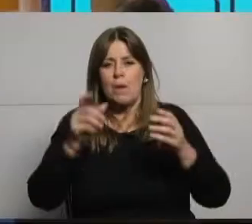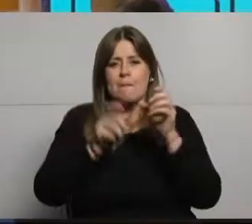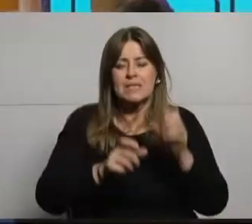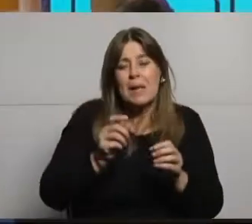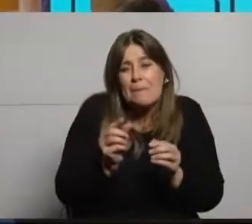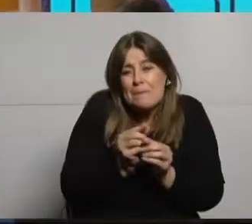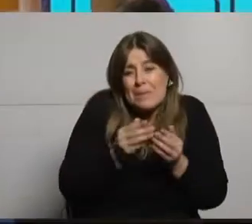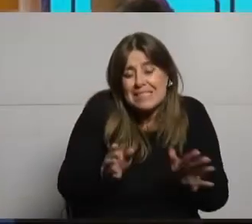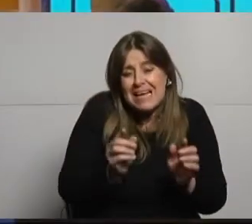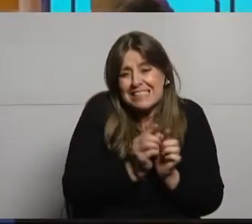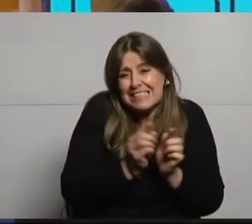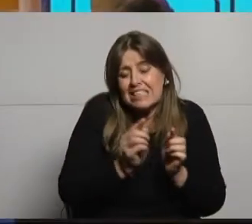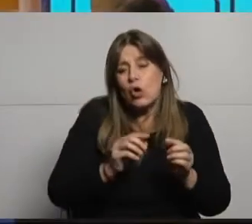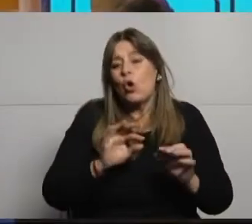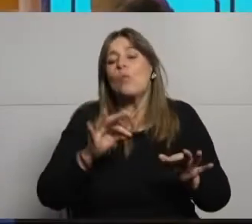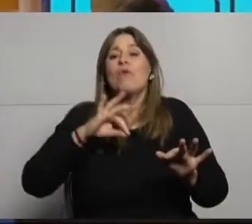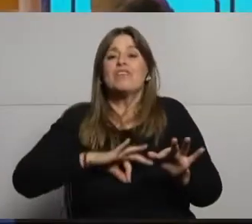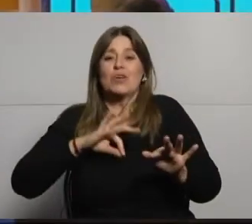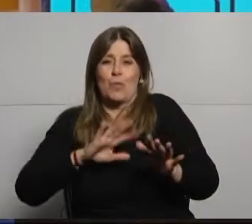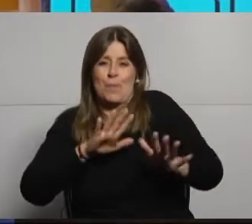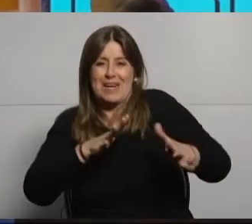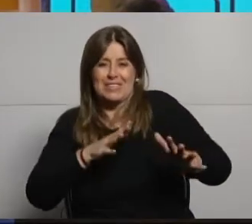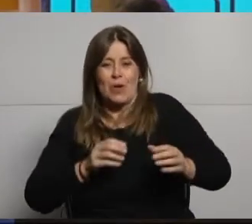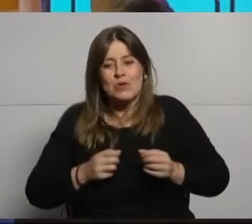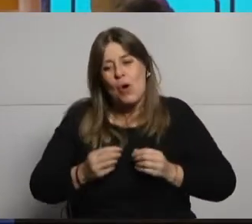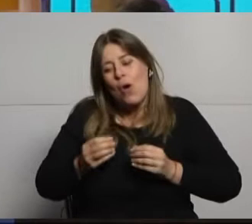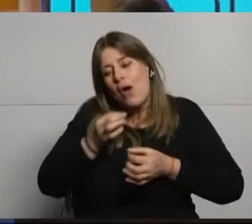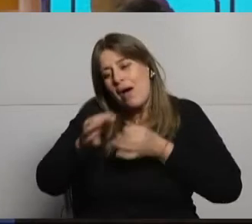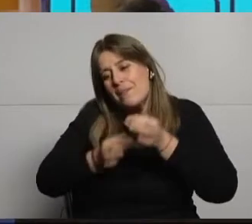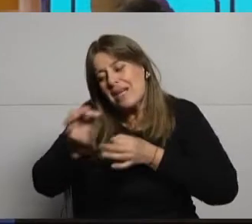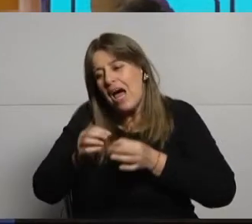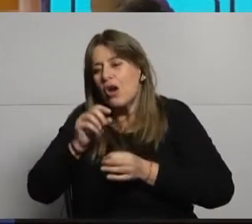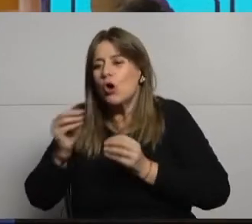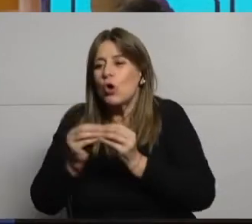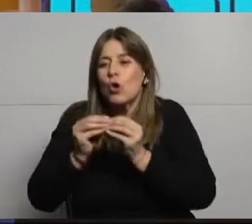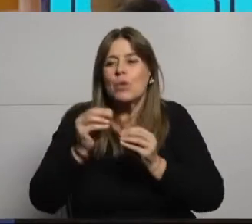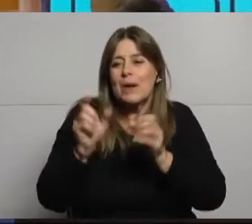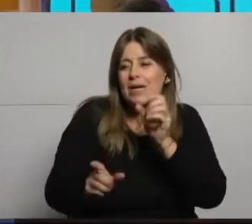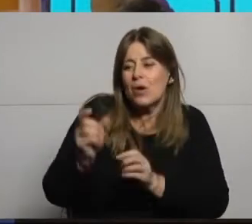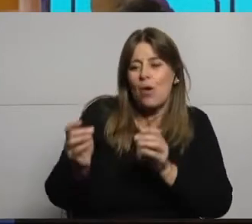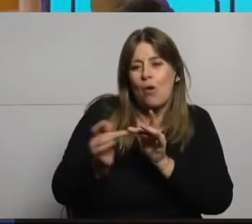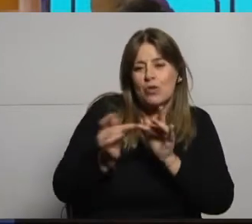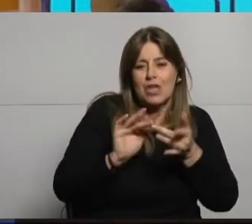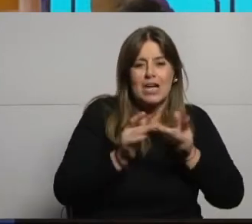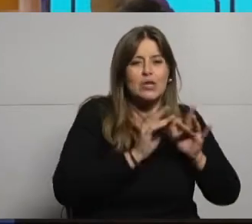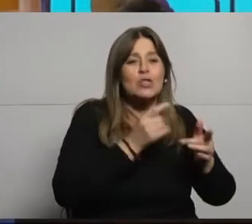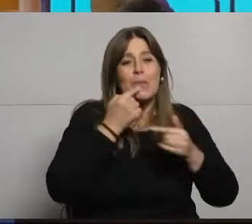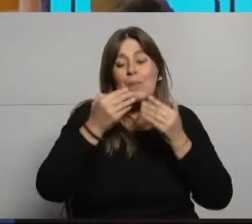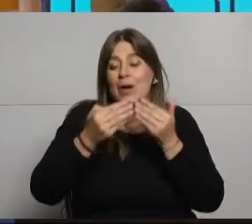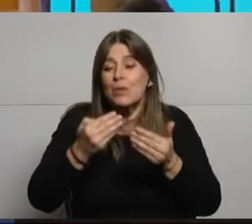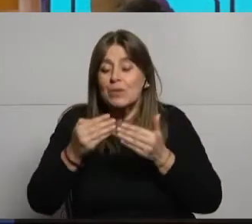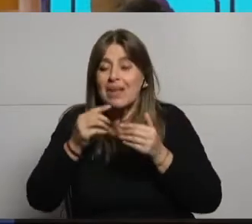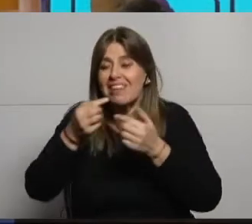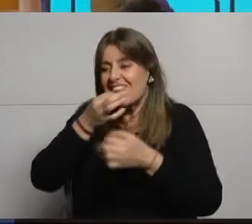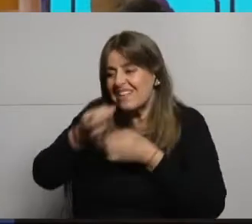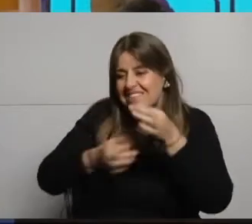por lo chiquito, actuar de hecho como el virus, es decir, yo promoverlo entre mis amigos, entre mis conocidos, un determinado grupo promoverlo en la interna,